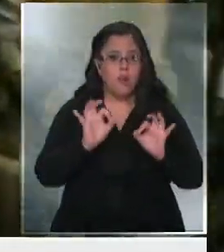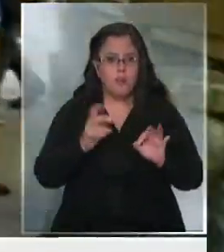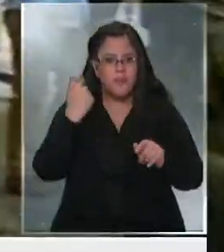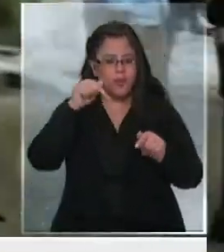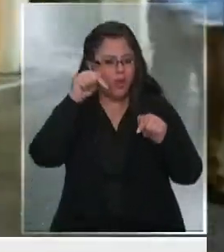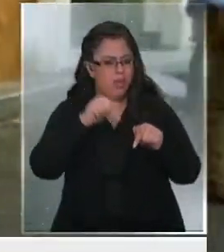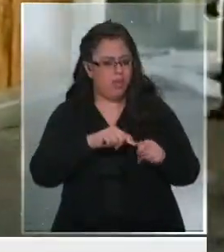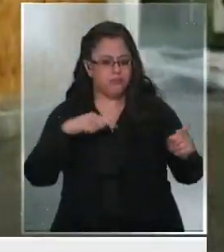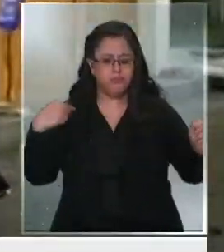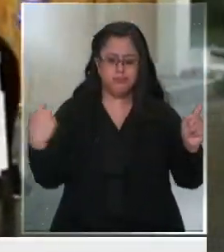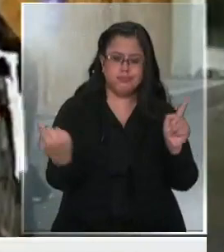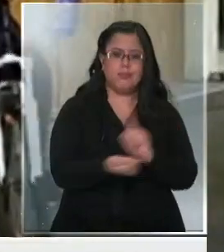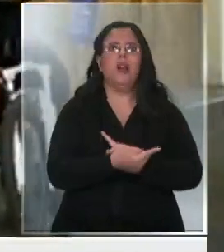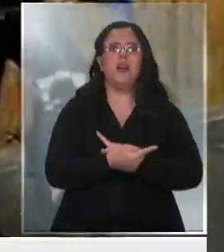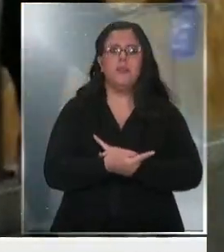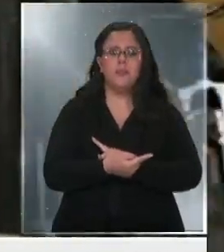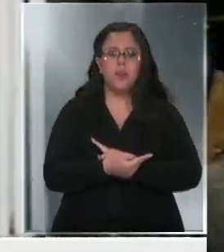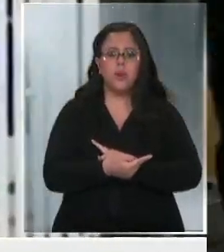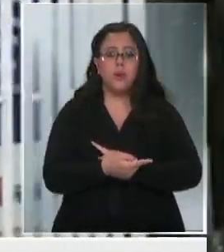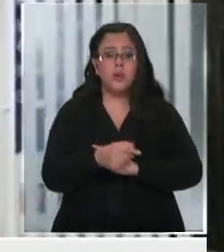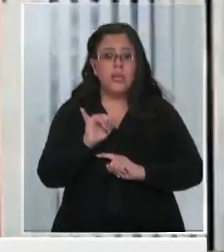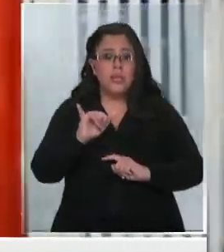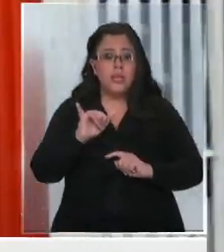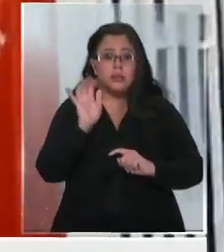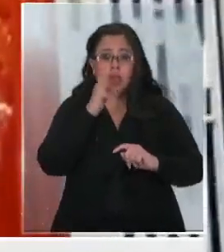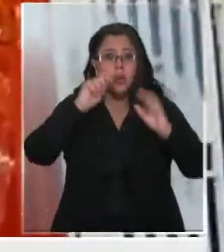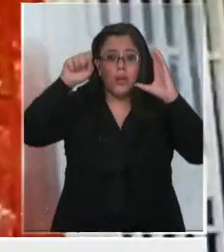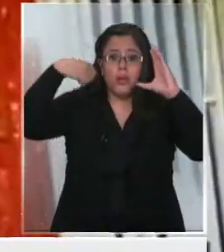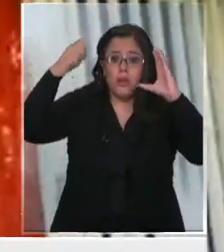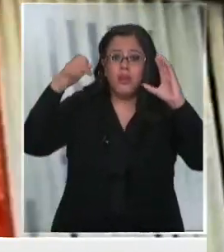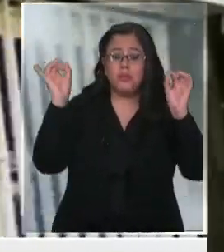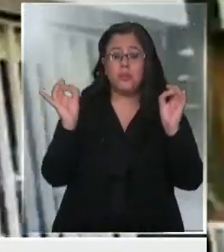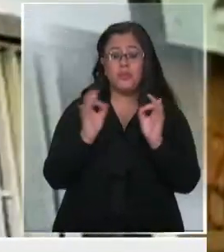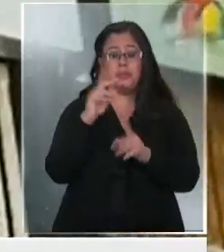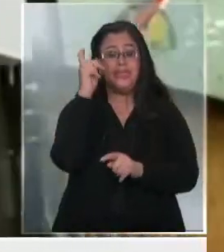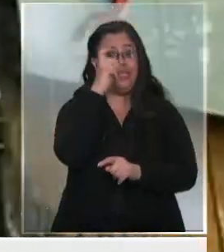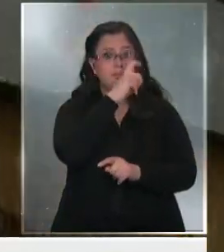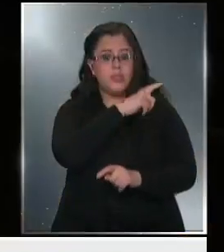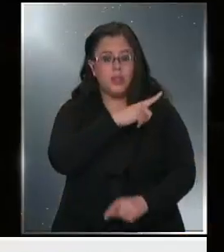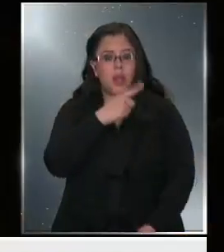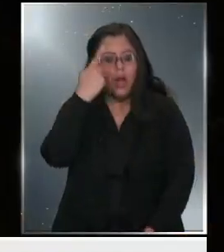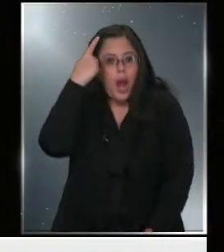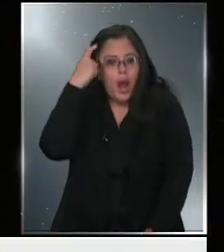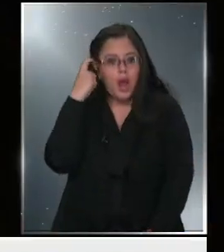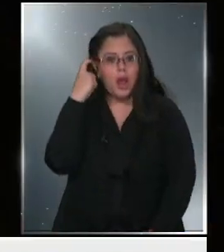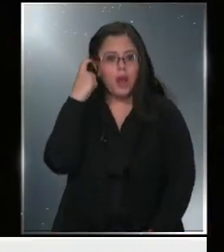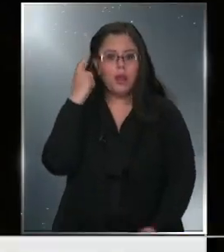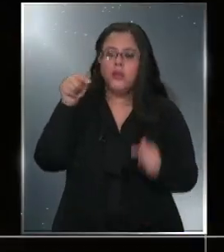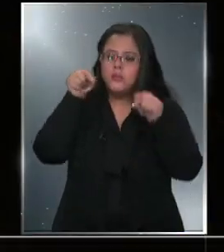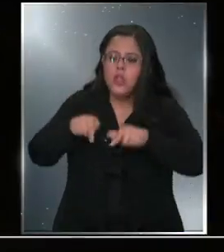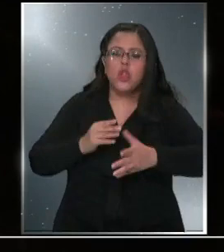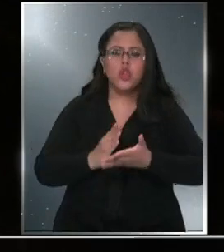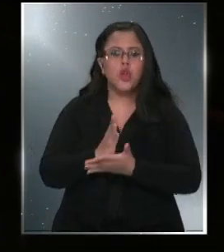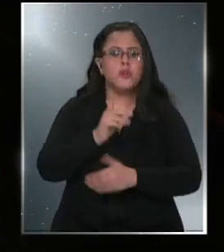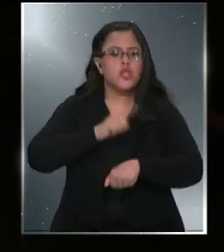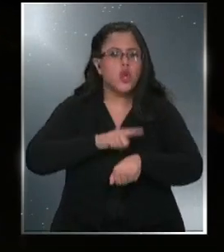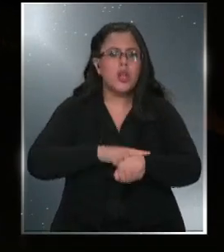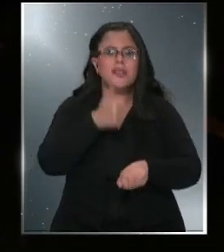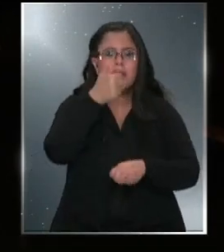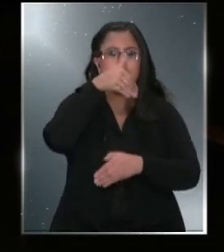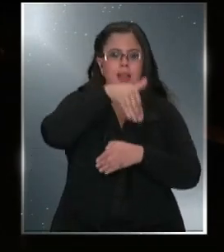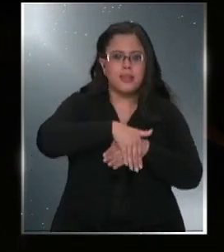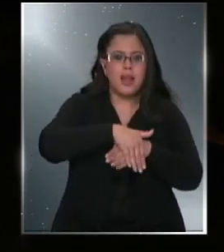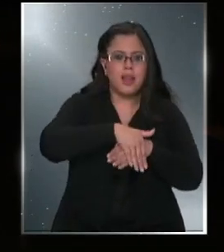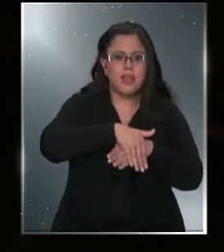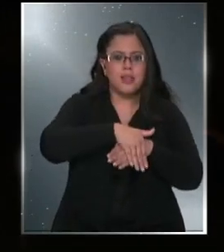impresiona por su fuerza y que de no haber quedado registrado sería difícil de creer. Esto partió alrededor de las 6 de la tarde,